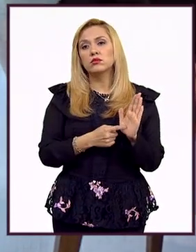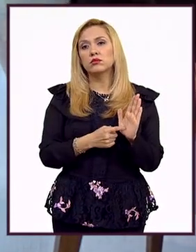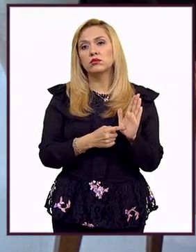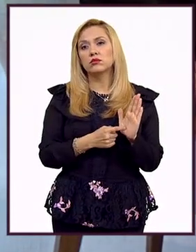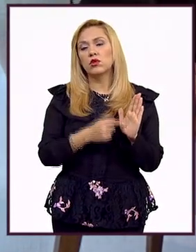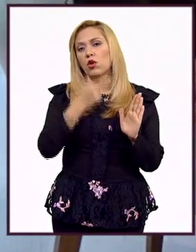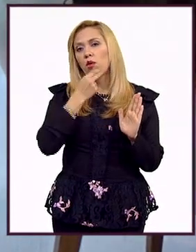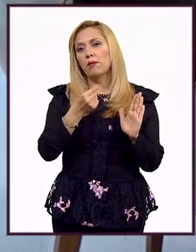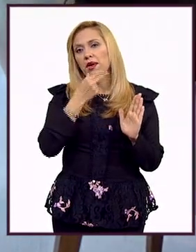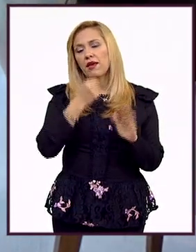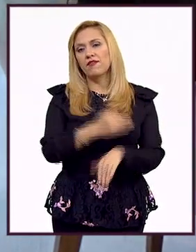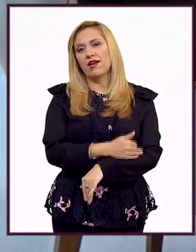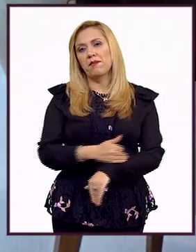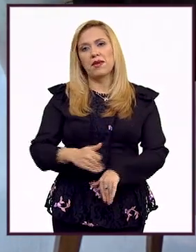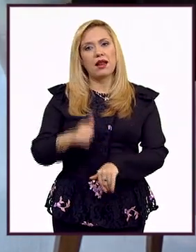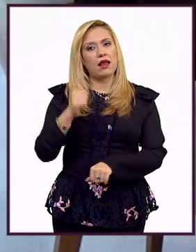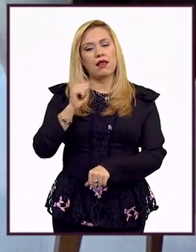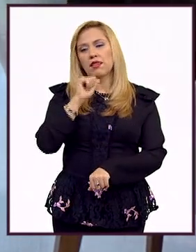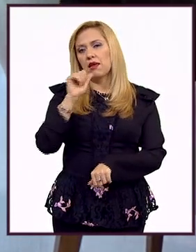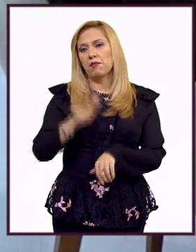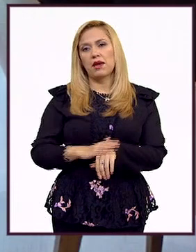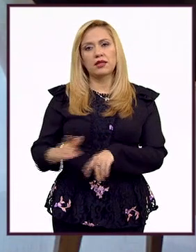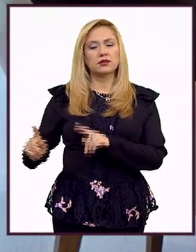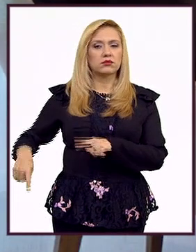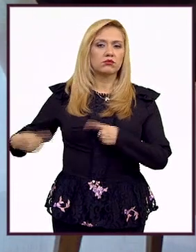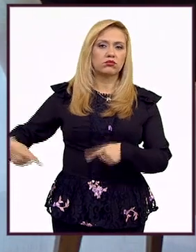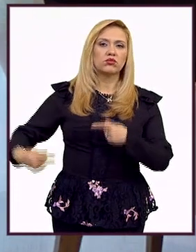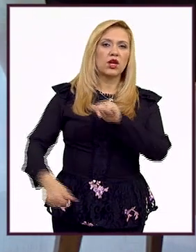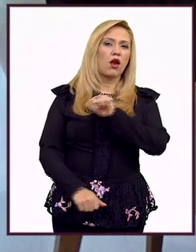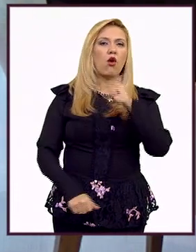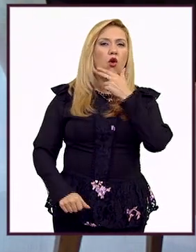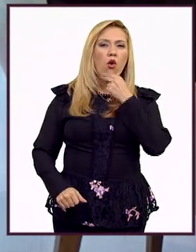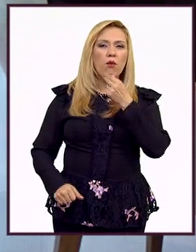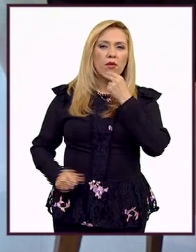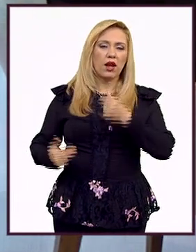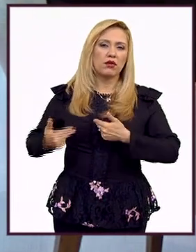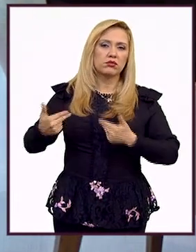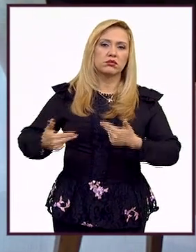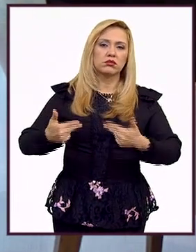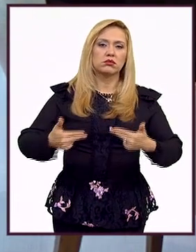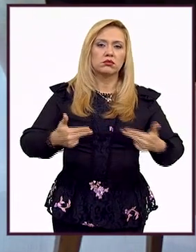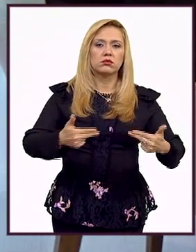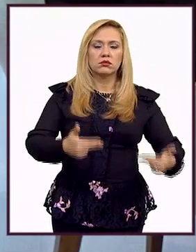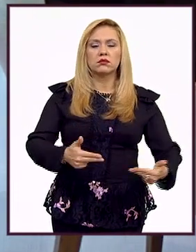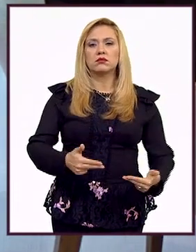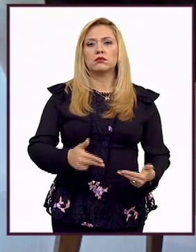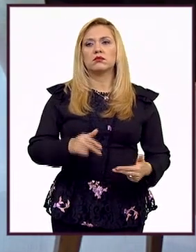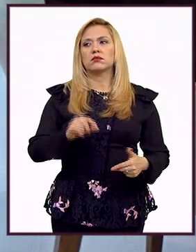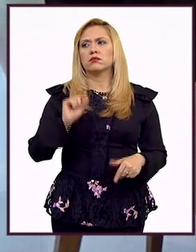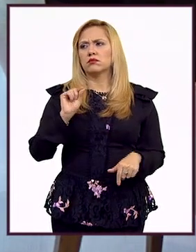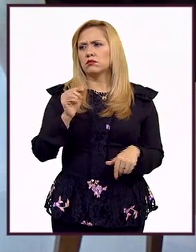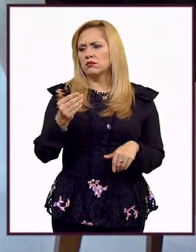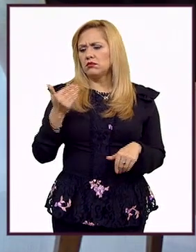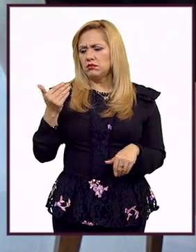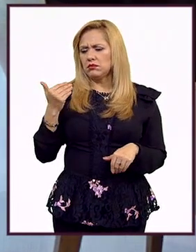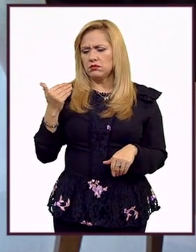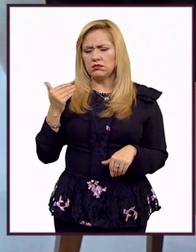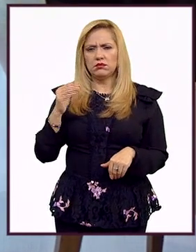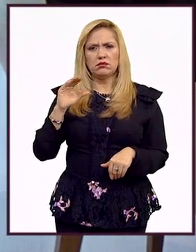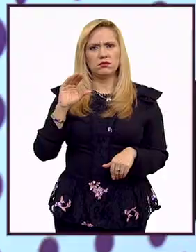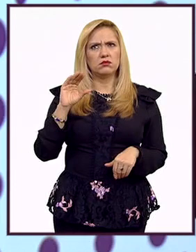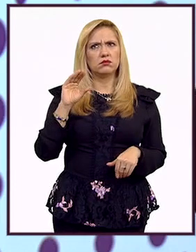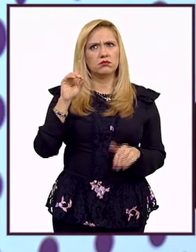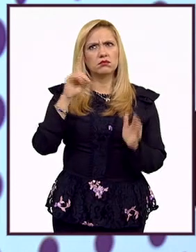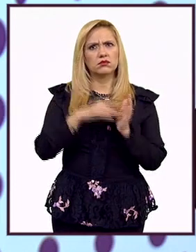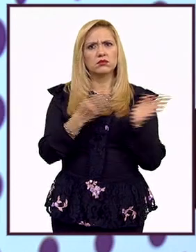los hombres de la familia, ¿no? Y es hasta hace muy poco, cuando se reconoce, o sea, ustedes dicen, hace muy poco, ¿hace cuánto? En el 92. Hasta